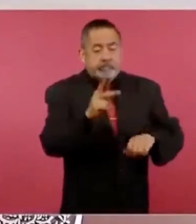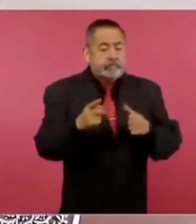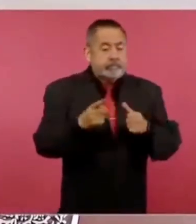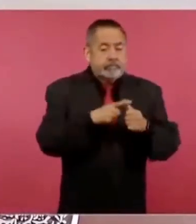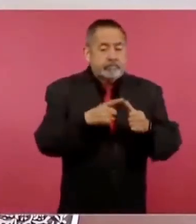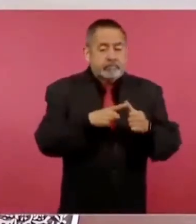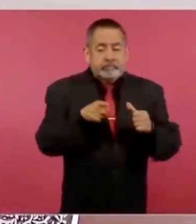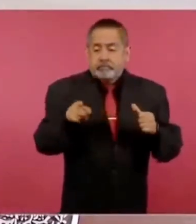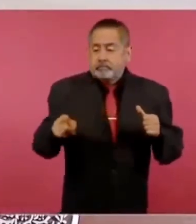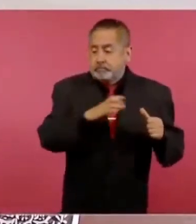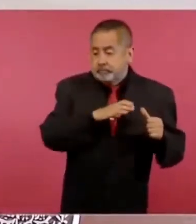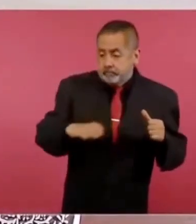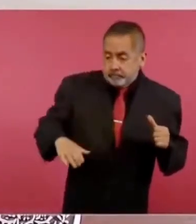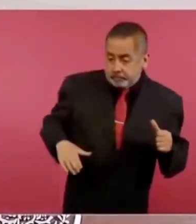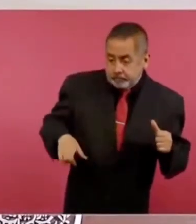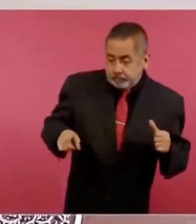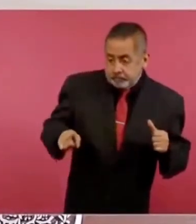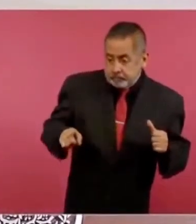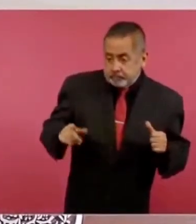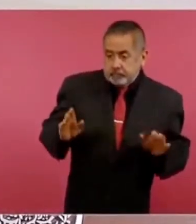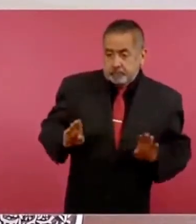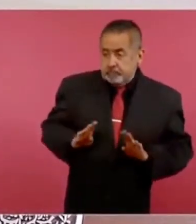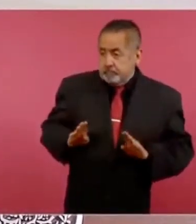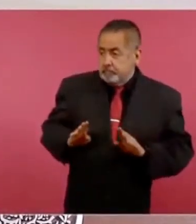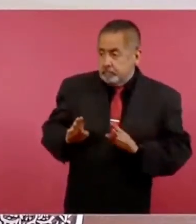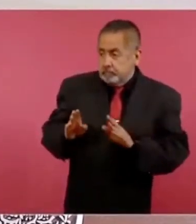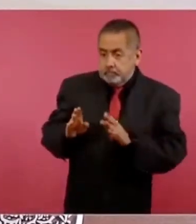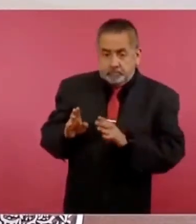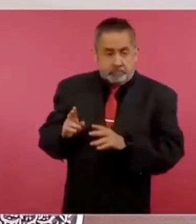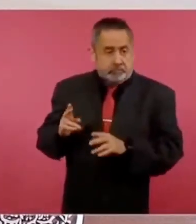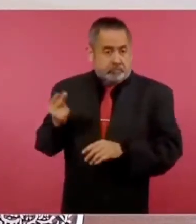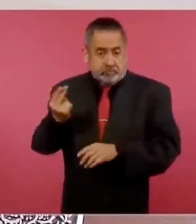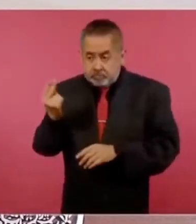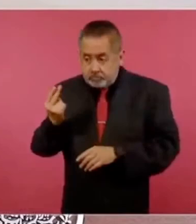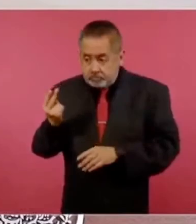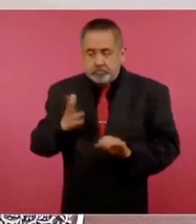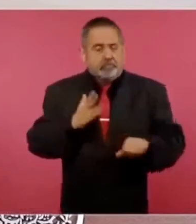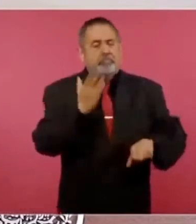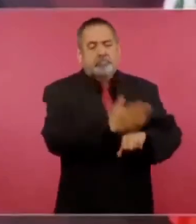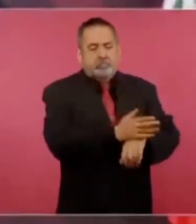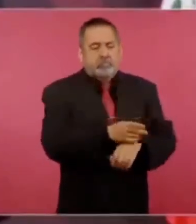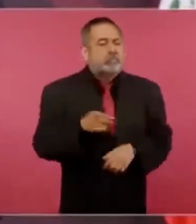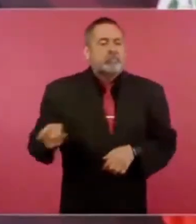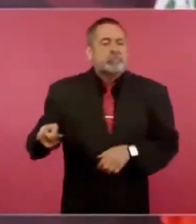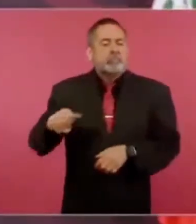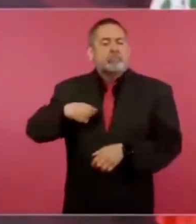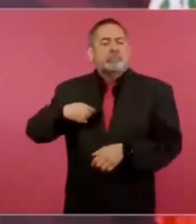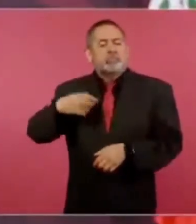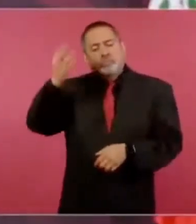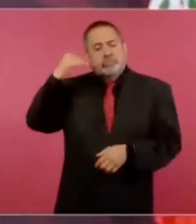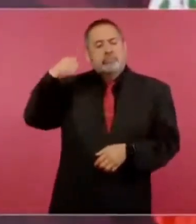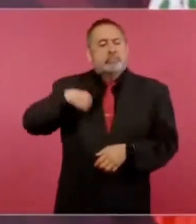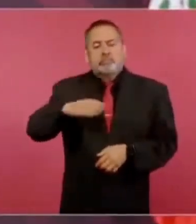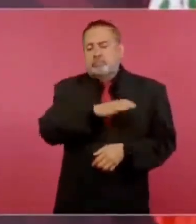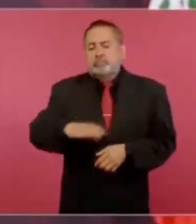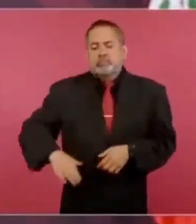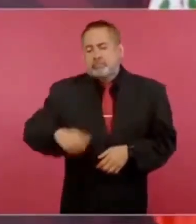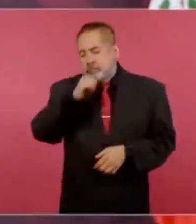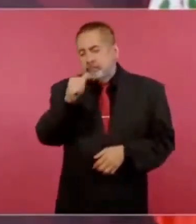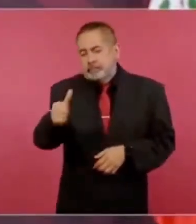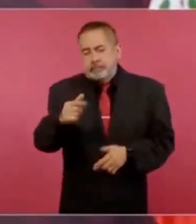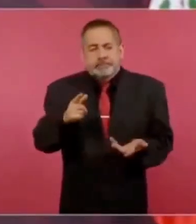de un candidato, pero como no era en beneficio de ningún candidato, supuestamente, en